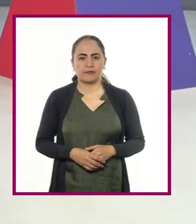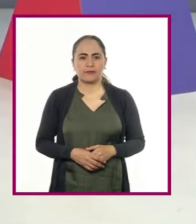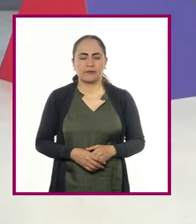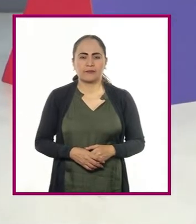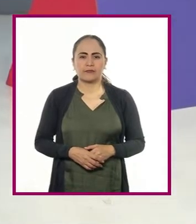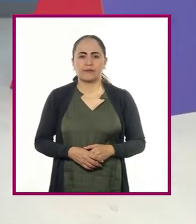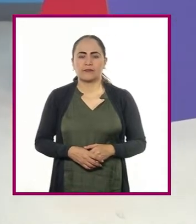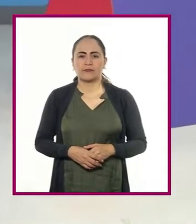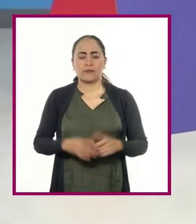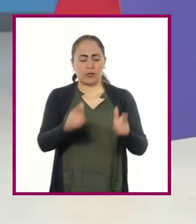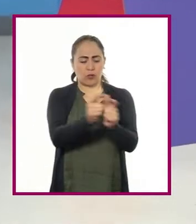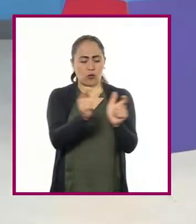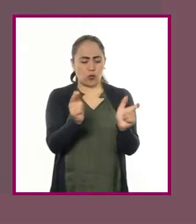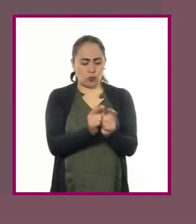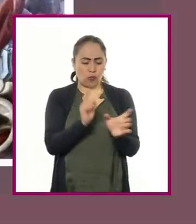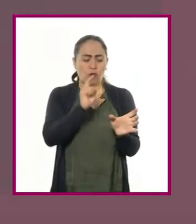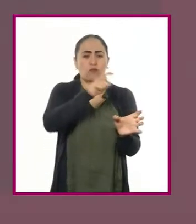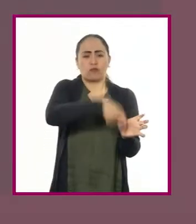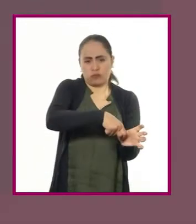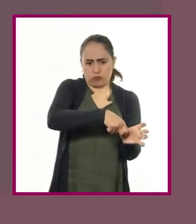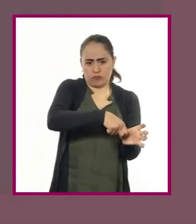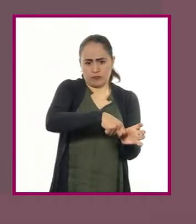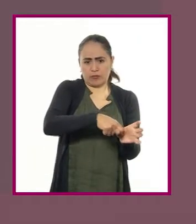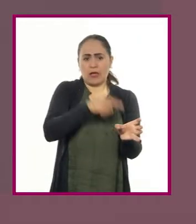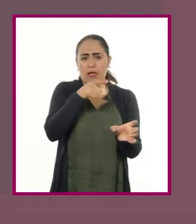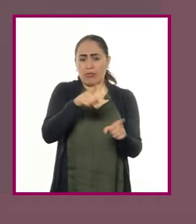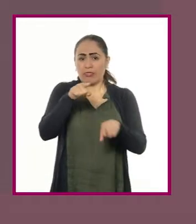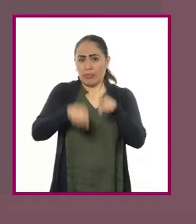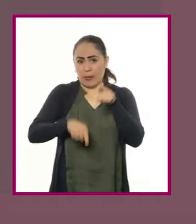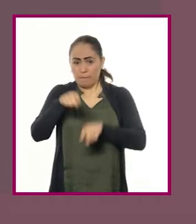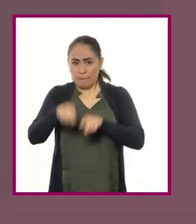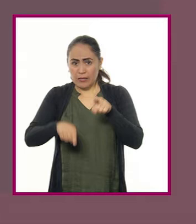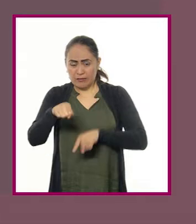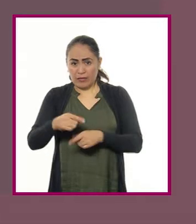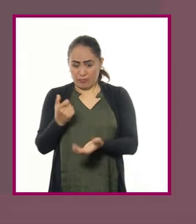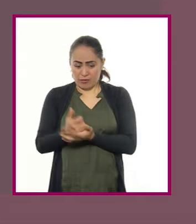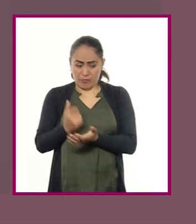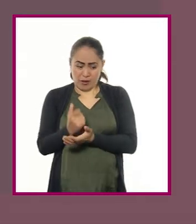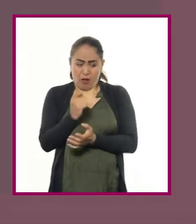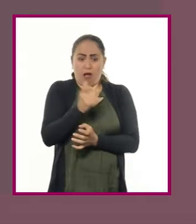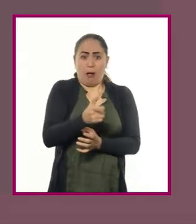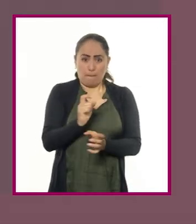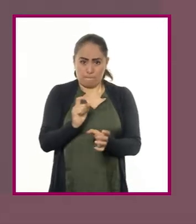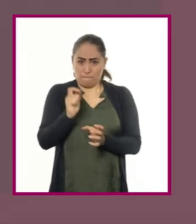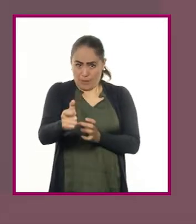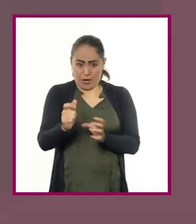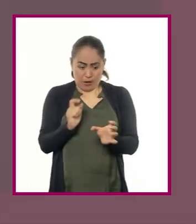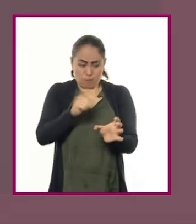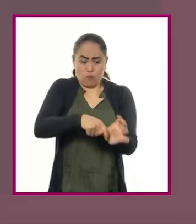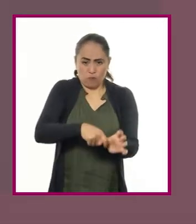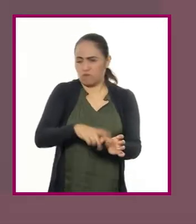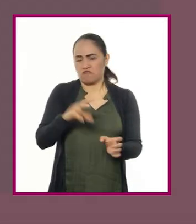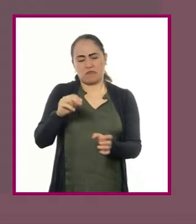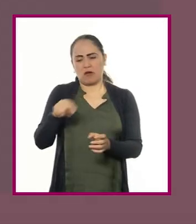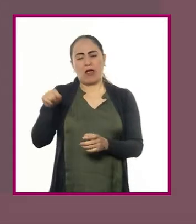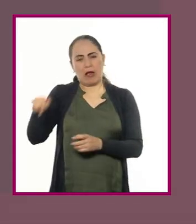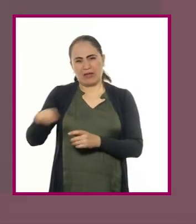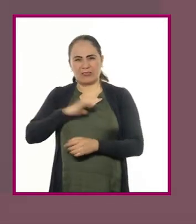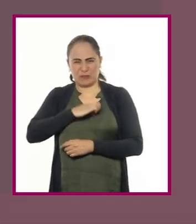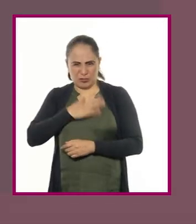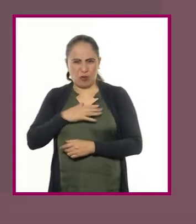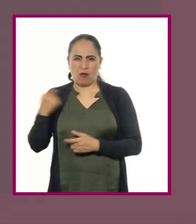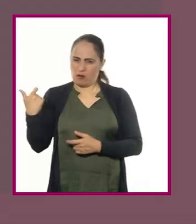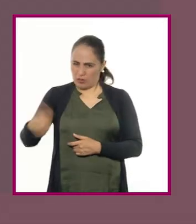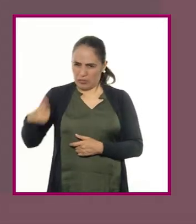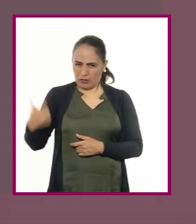la pertenencia a un estamento no dependía de una cuestión monetaria, podía haber plebeyos ricos, por ejemplo,